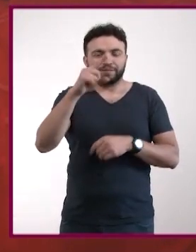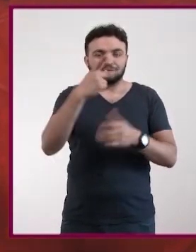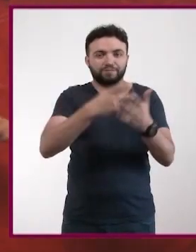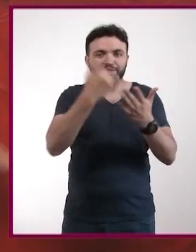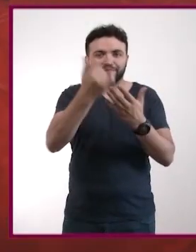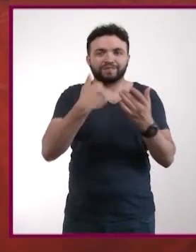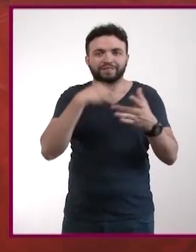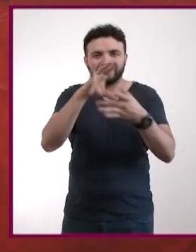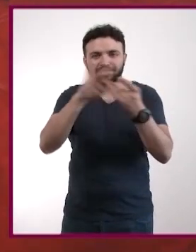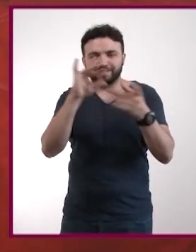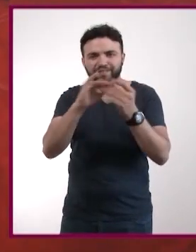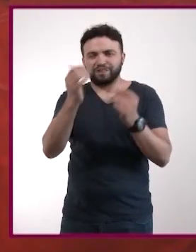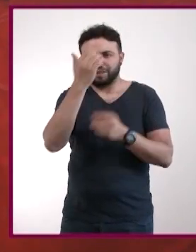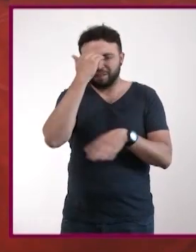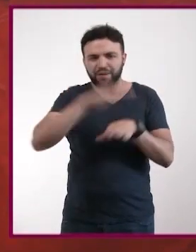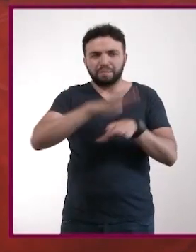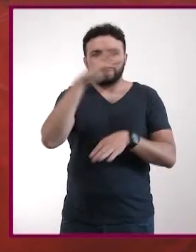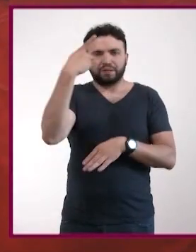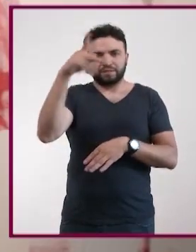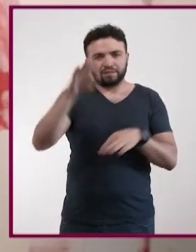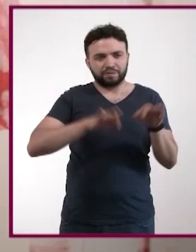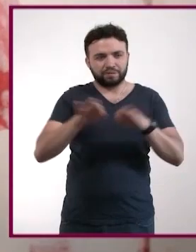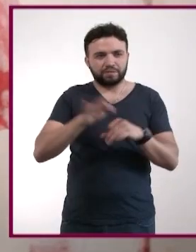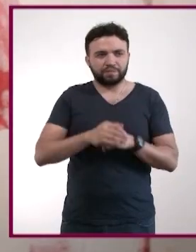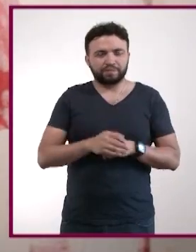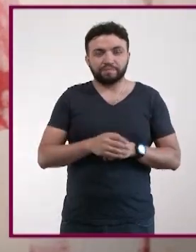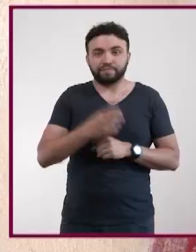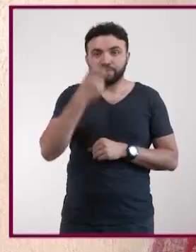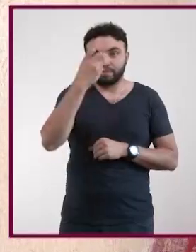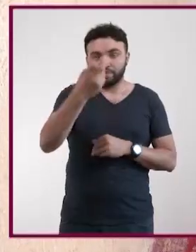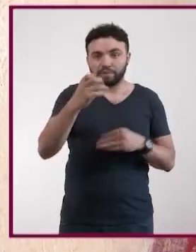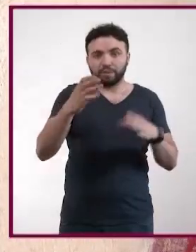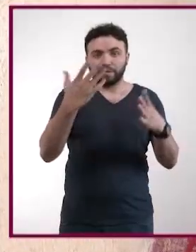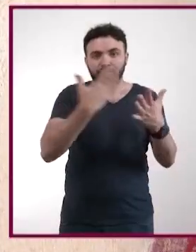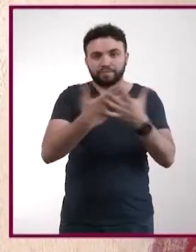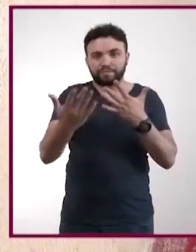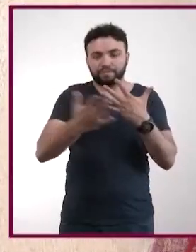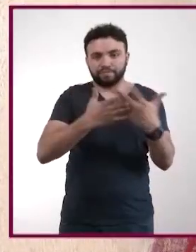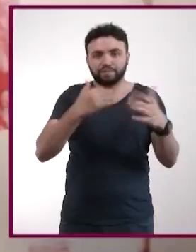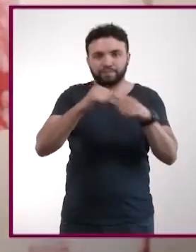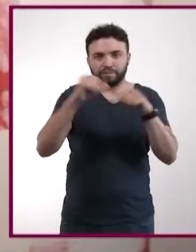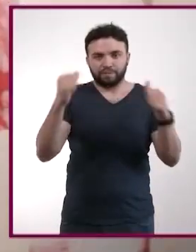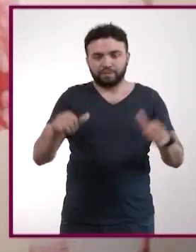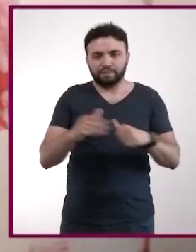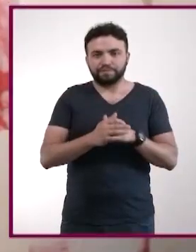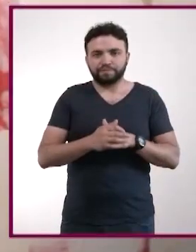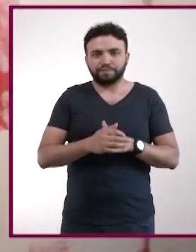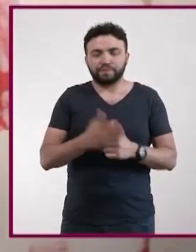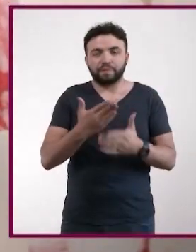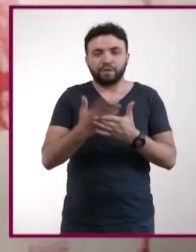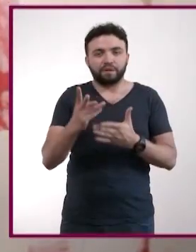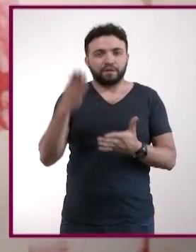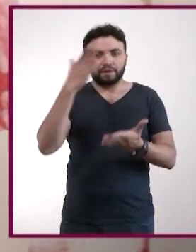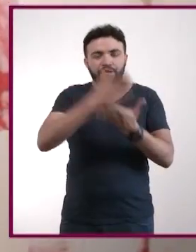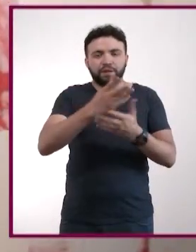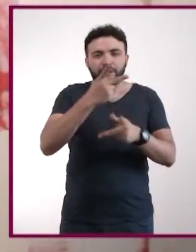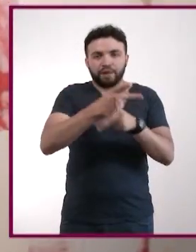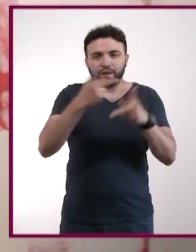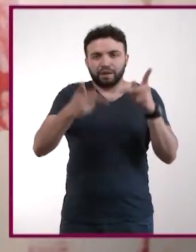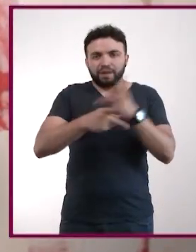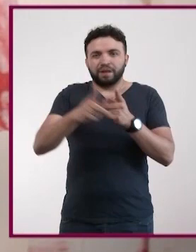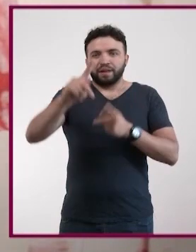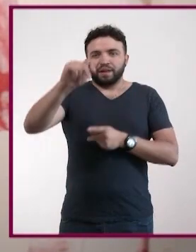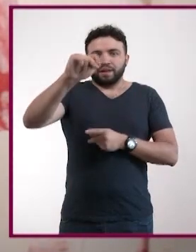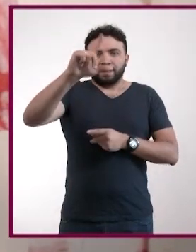platicando y podamos conocer más de su trabajo. Esto es De la Mano de los Artistas y nos encontramos en la Prepa Popular Mártires de